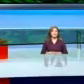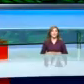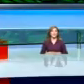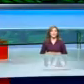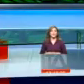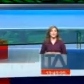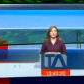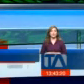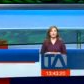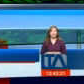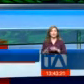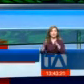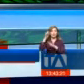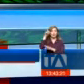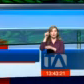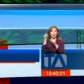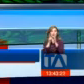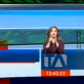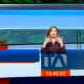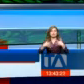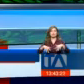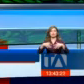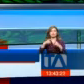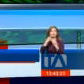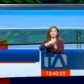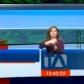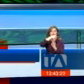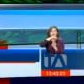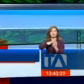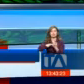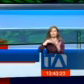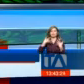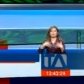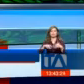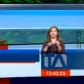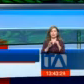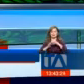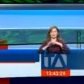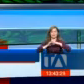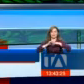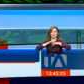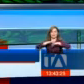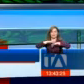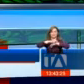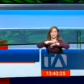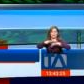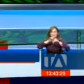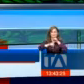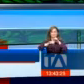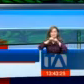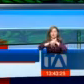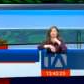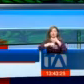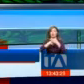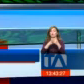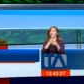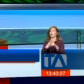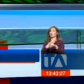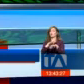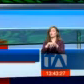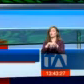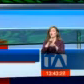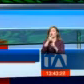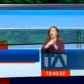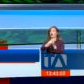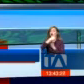El gobierno está en alerta ante la amenaza del Fusarium raza 4, un hongo capaz de exterminar la producción bananera del país. El